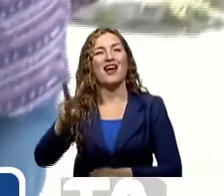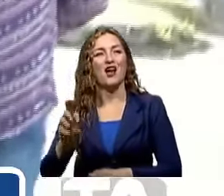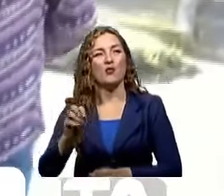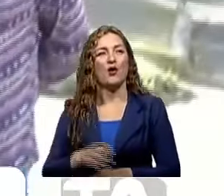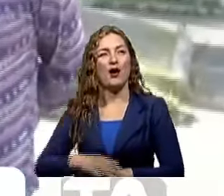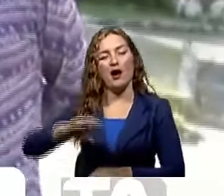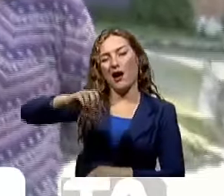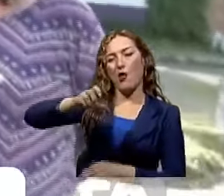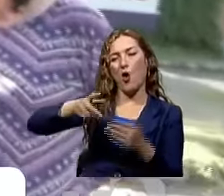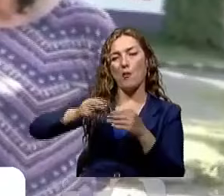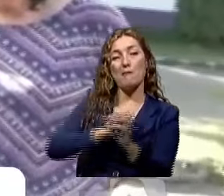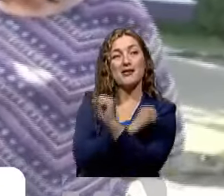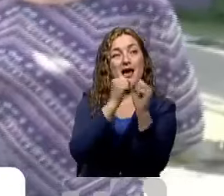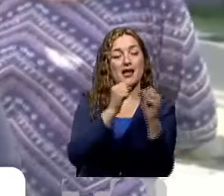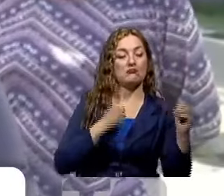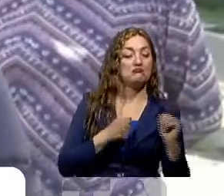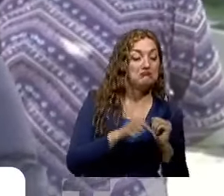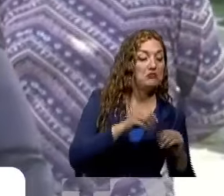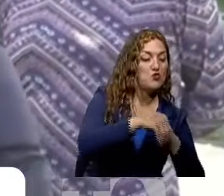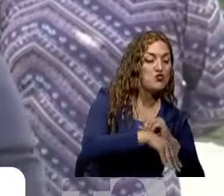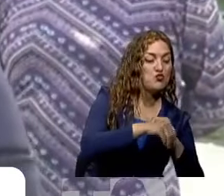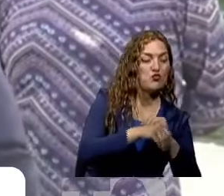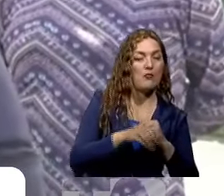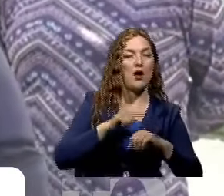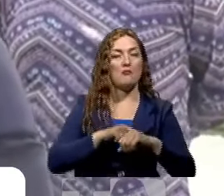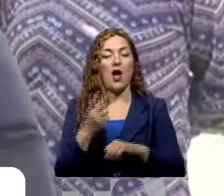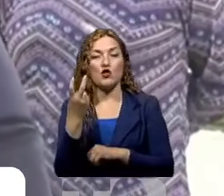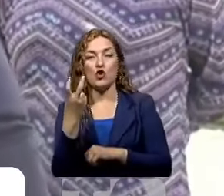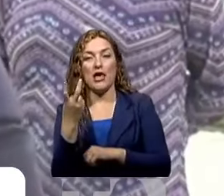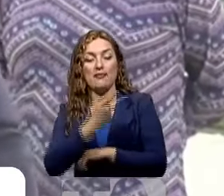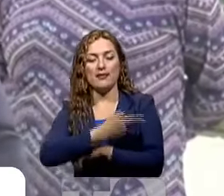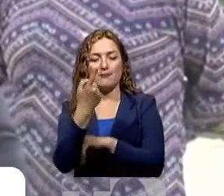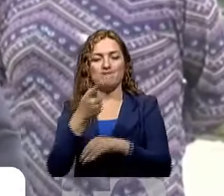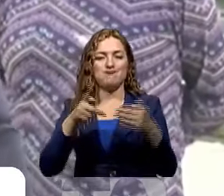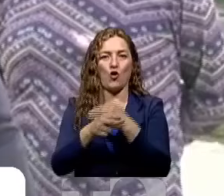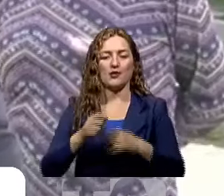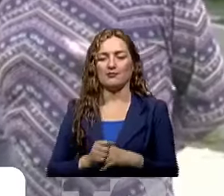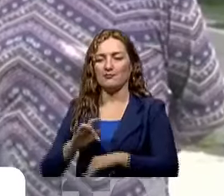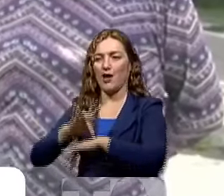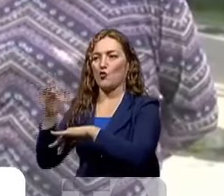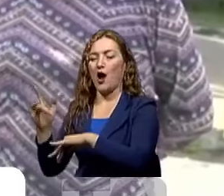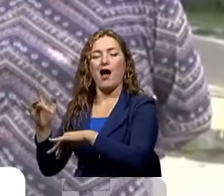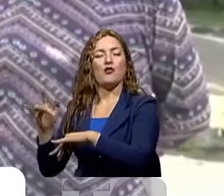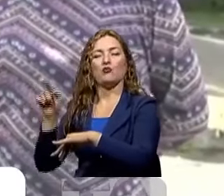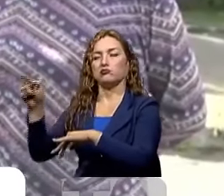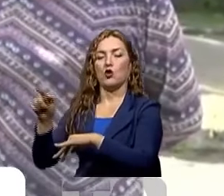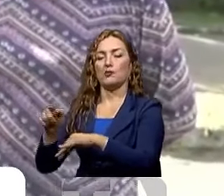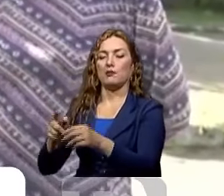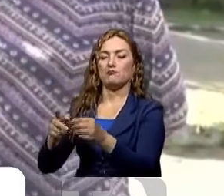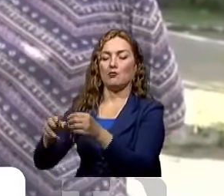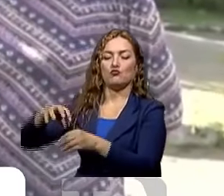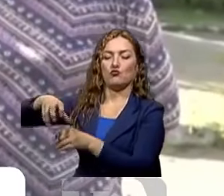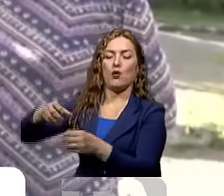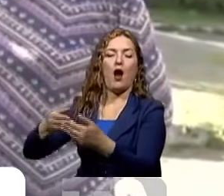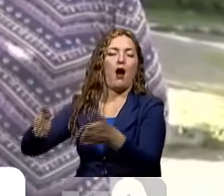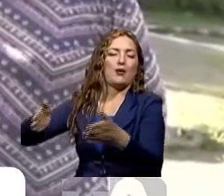de agua. Les dan en la mañana, les quitan a mediodía, les dan a la madrugada y es de replay. Porque aquí el agua se está desperdiciando y es en